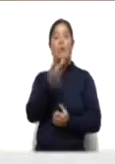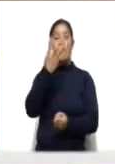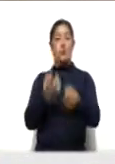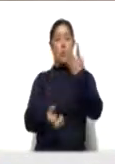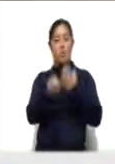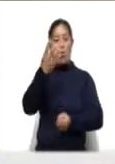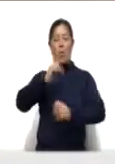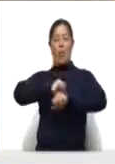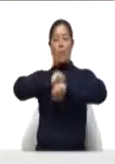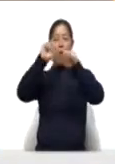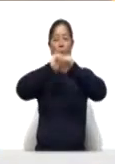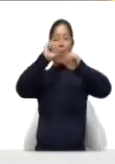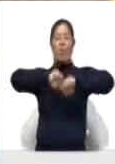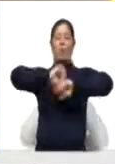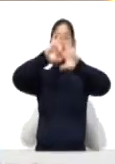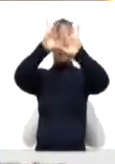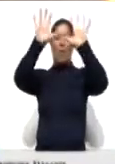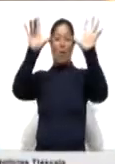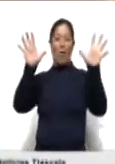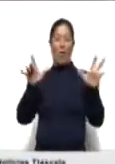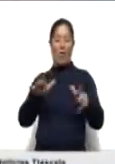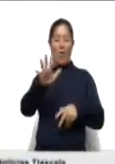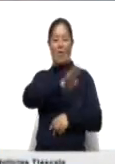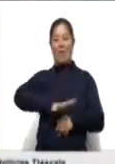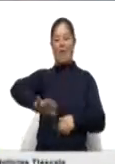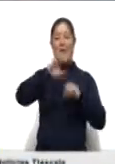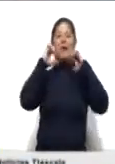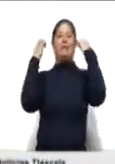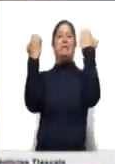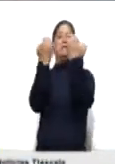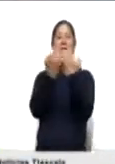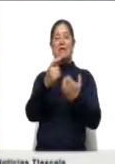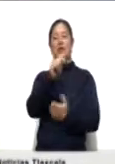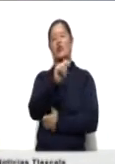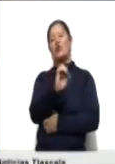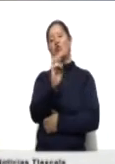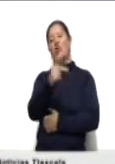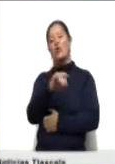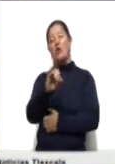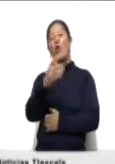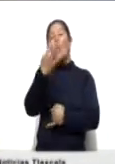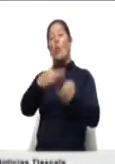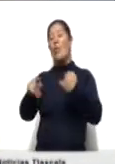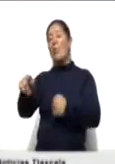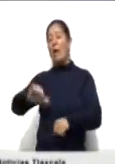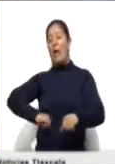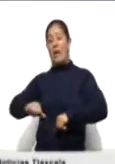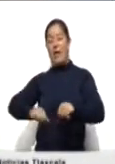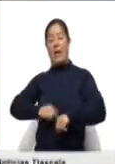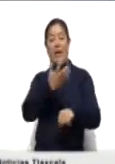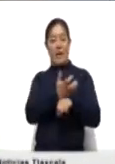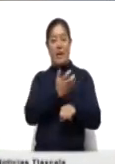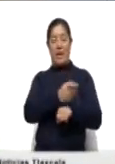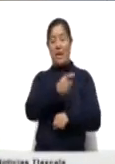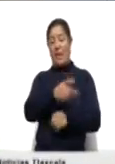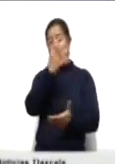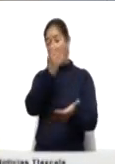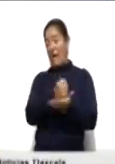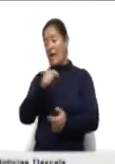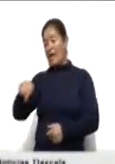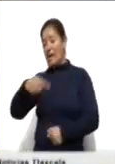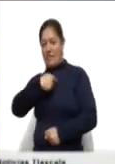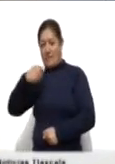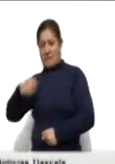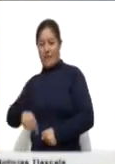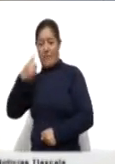iluminaron el Estadio Olímpico de Tokio. En las últimas actividades, bueno, Estados Unidos le quitó el liderato a China en el medallero para